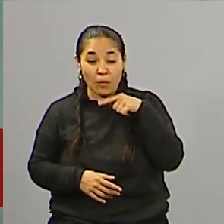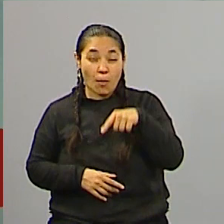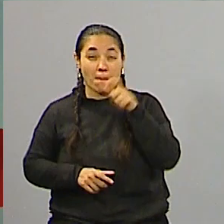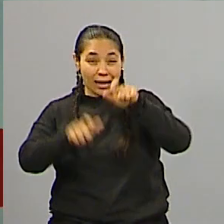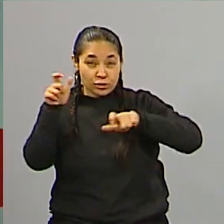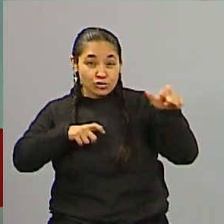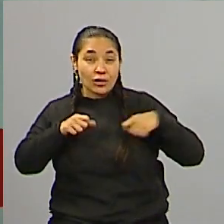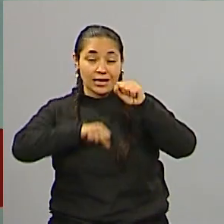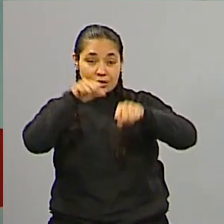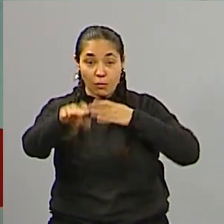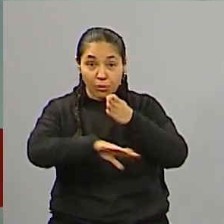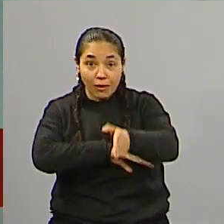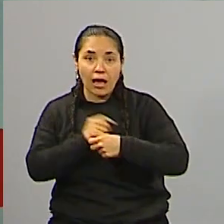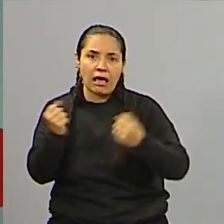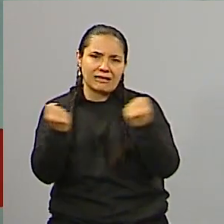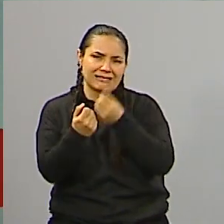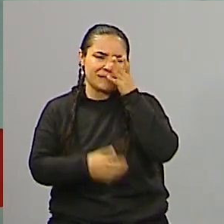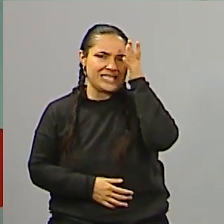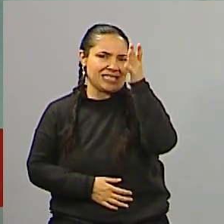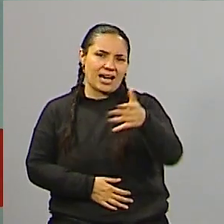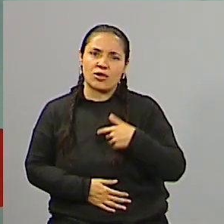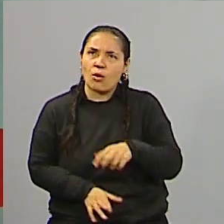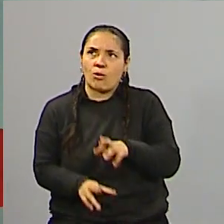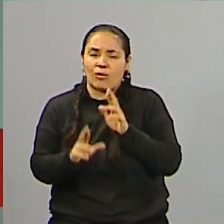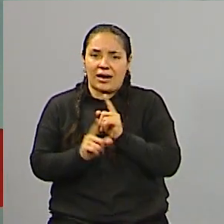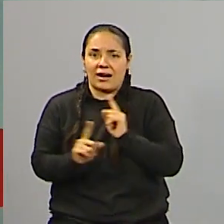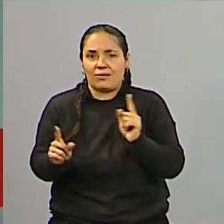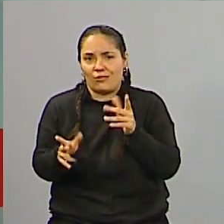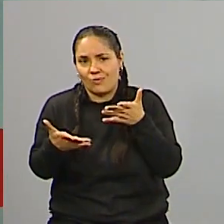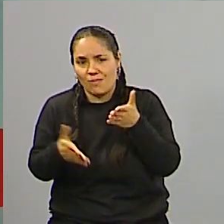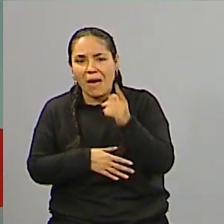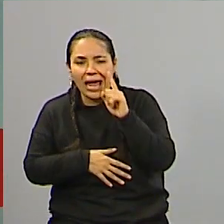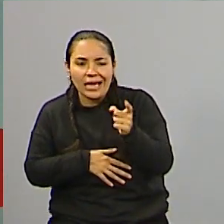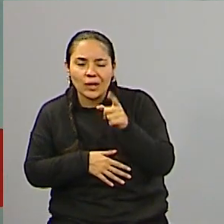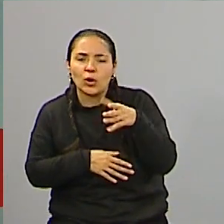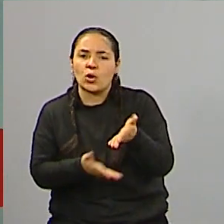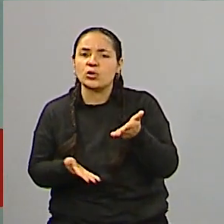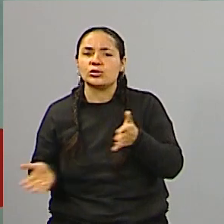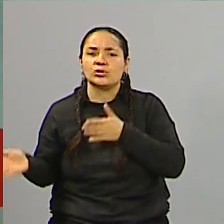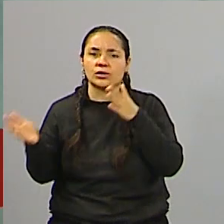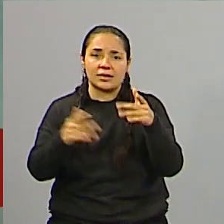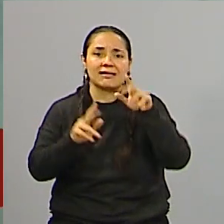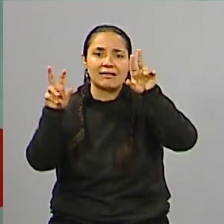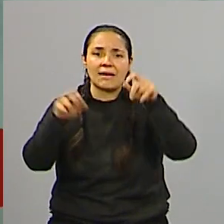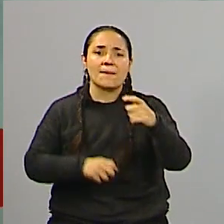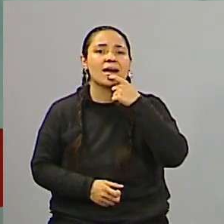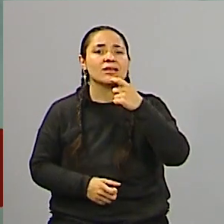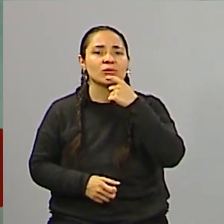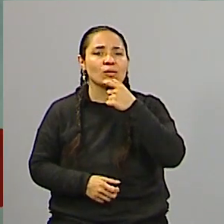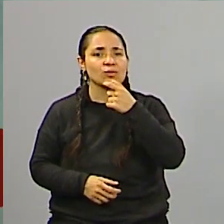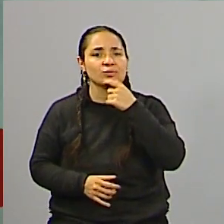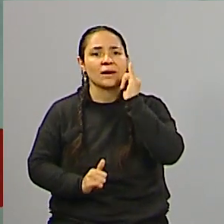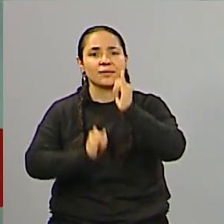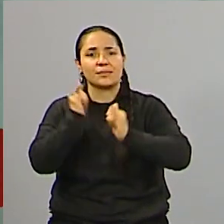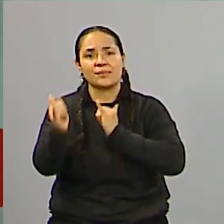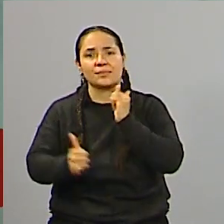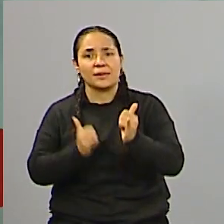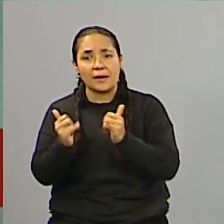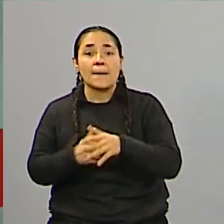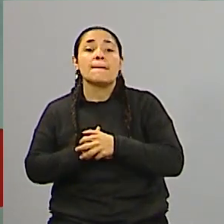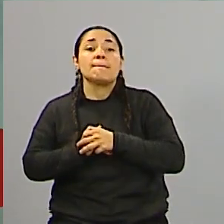derecho constitucional para una cuestión pecuniaria, una cuestión de recaudación. Entonces son cuestiones que